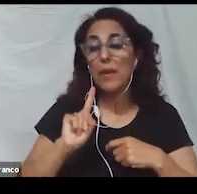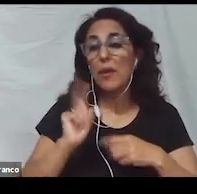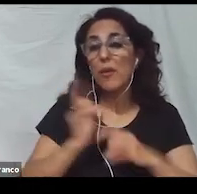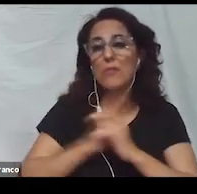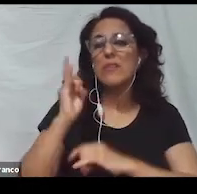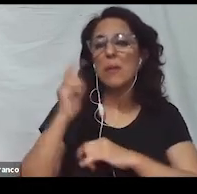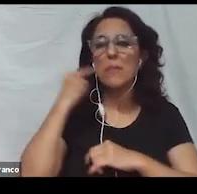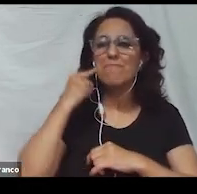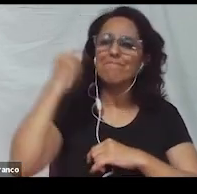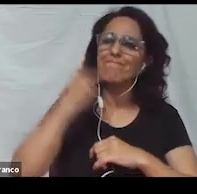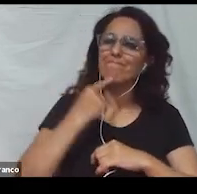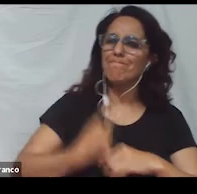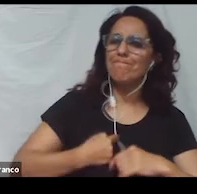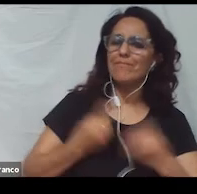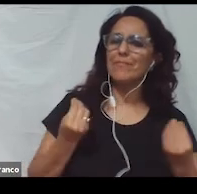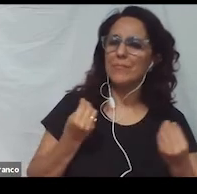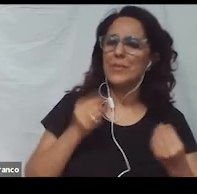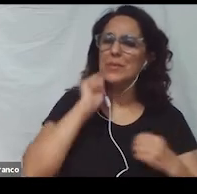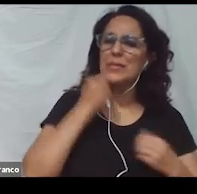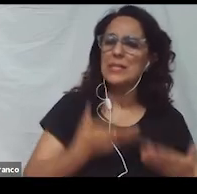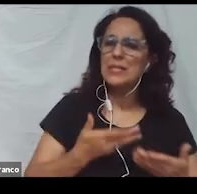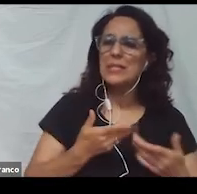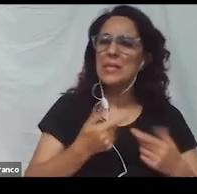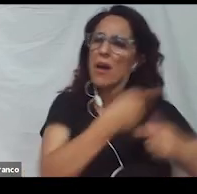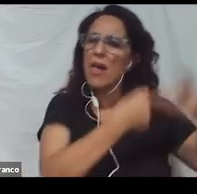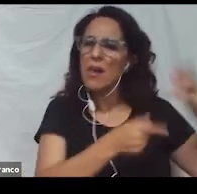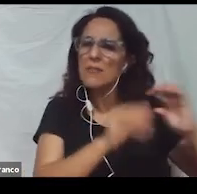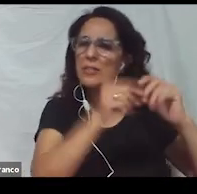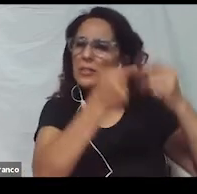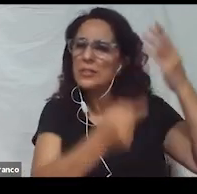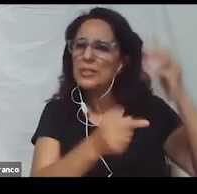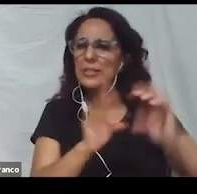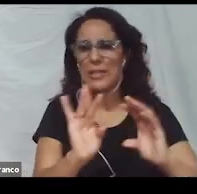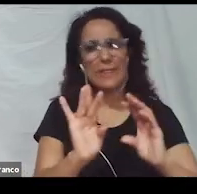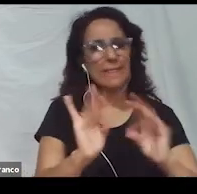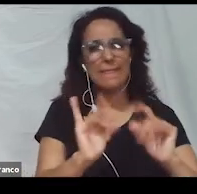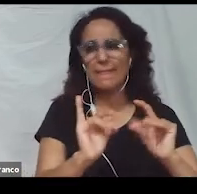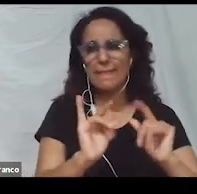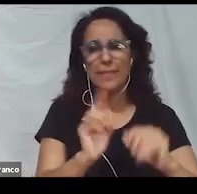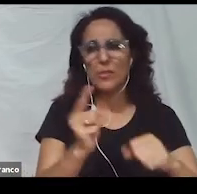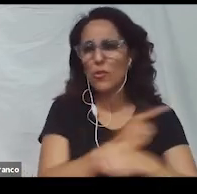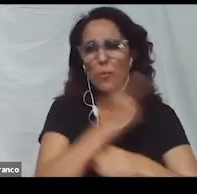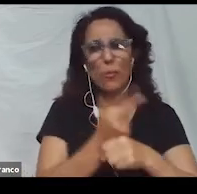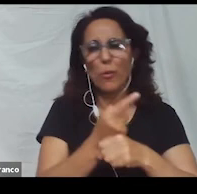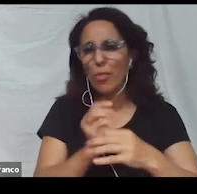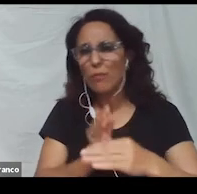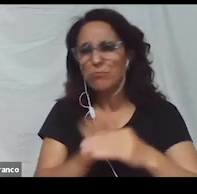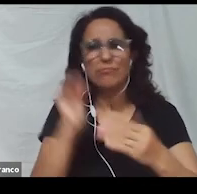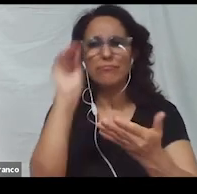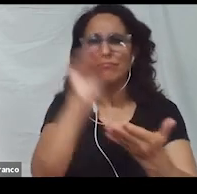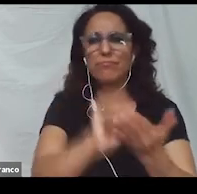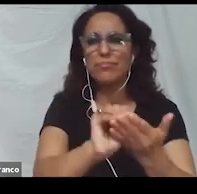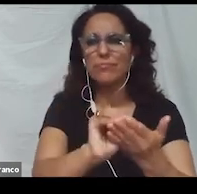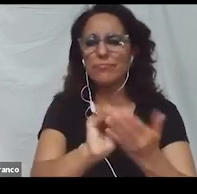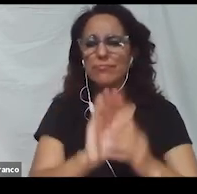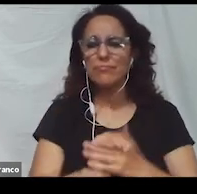surge la pregunta, sí, muy bonito, pero a veces tengo elementos que son más complejos y no puedo utilizar etiquetas HTML porque